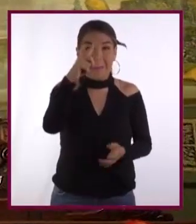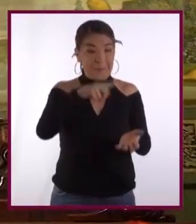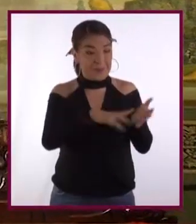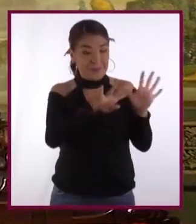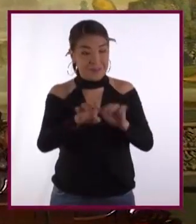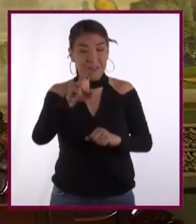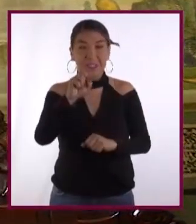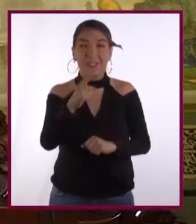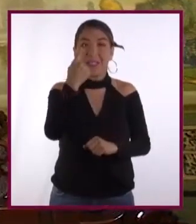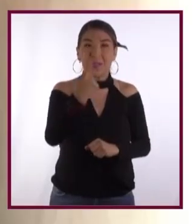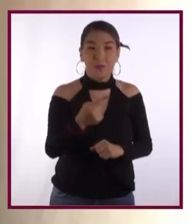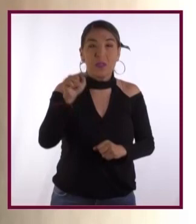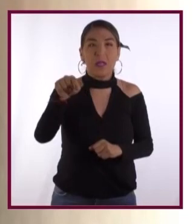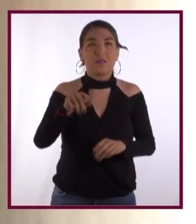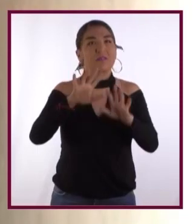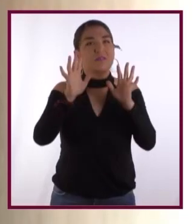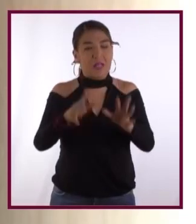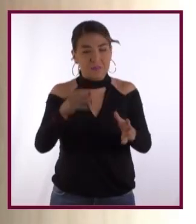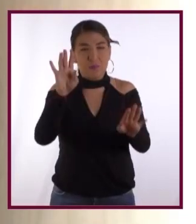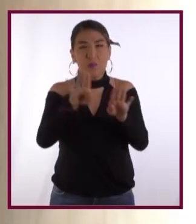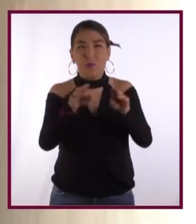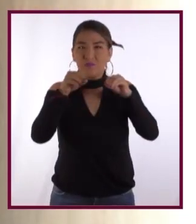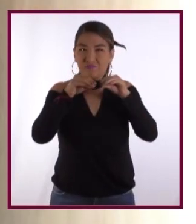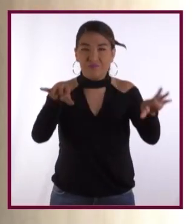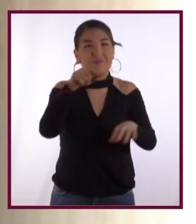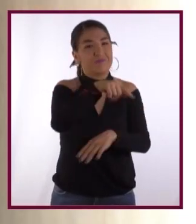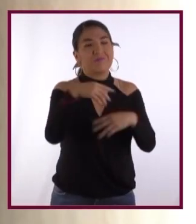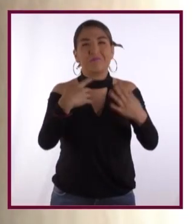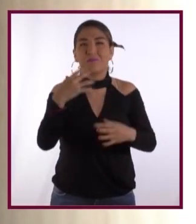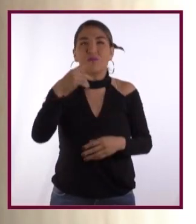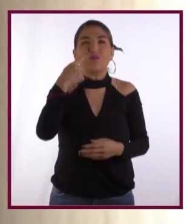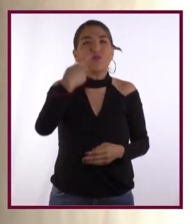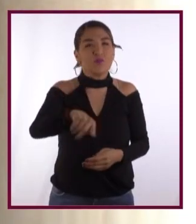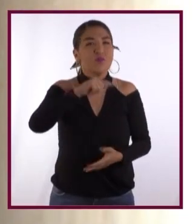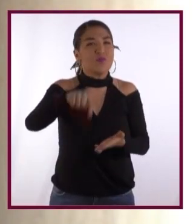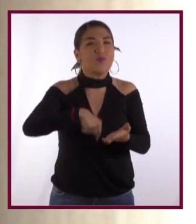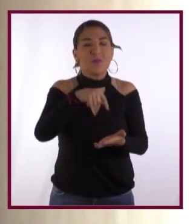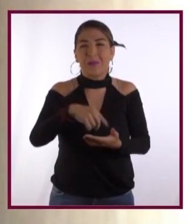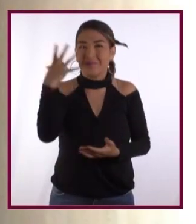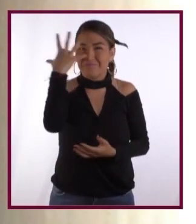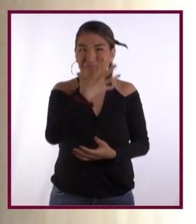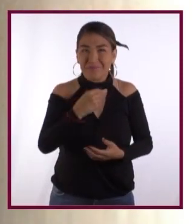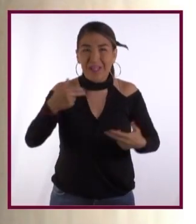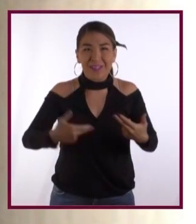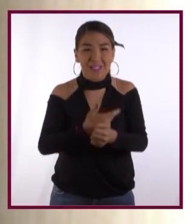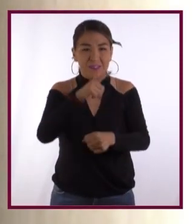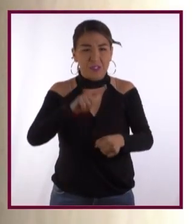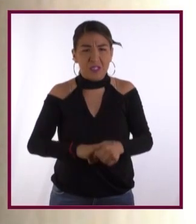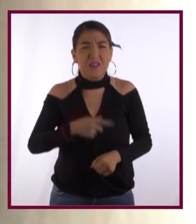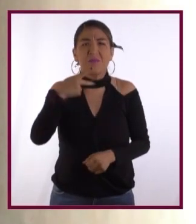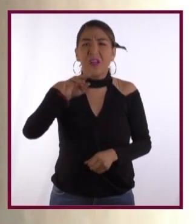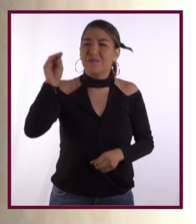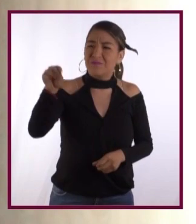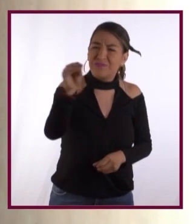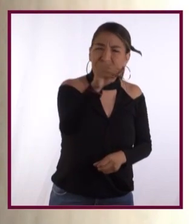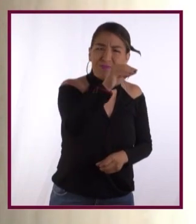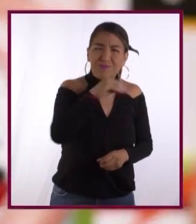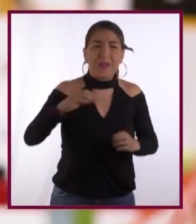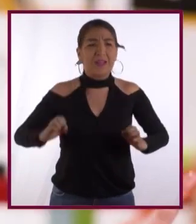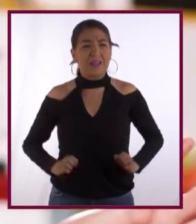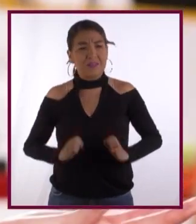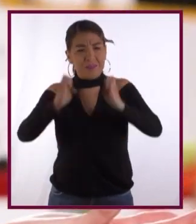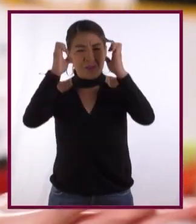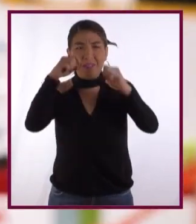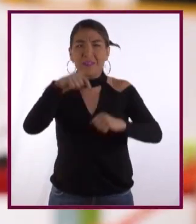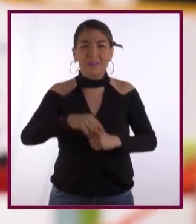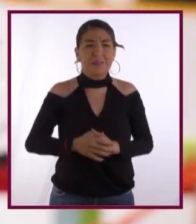9 de febrero de 1931 fue declarado como Monumento Nacional. Uy. Oye, pero si pasas por tantos